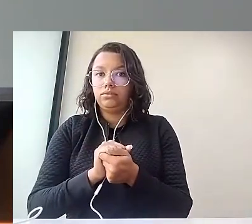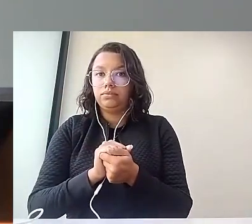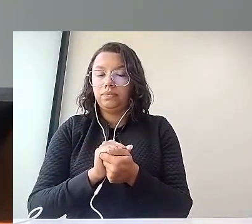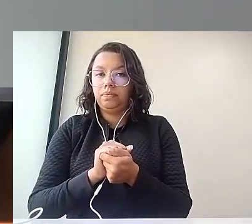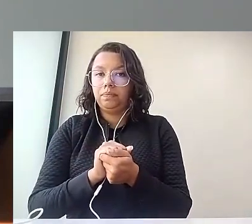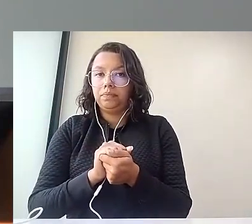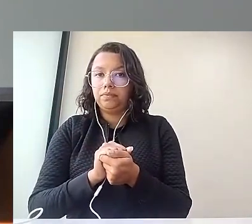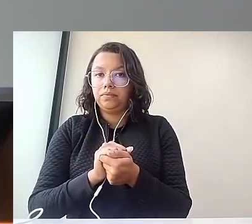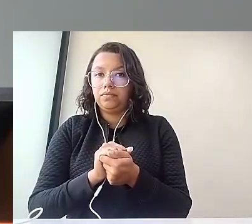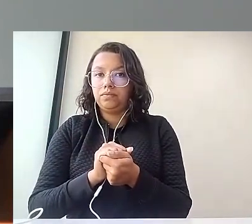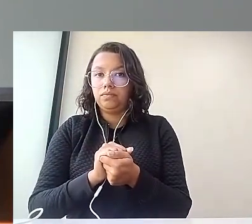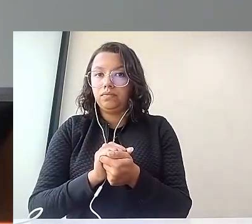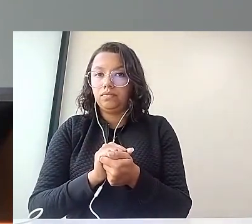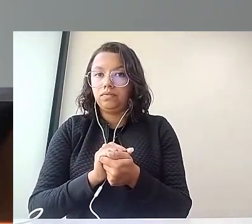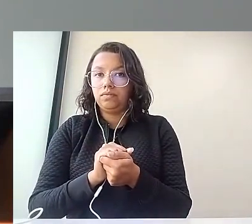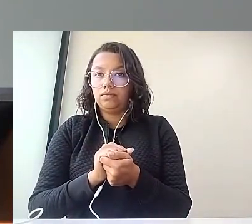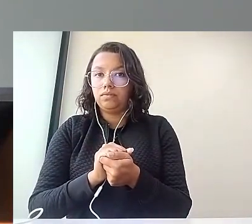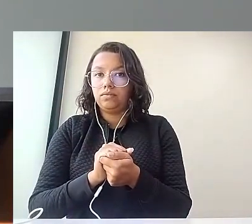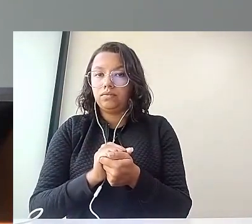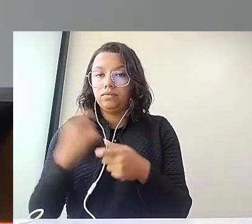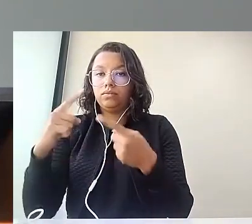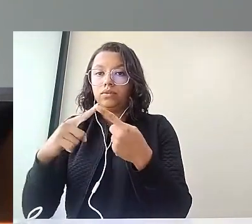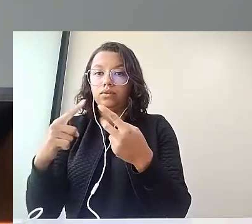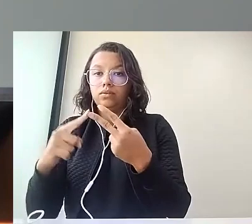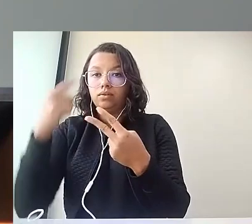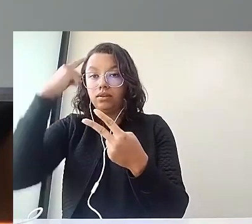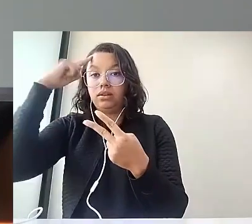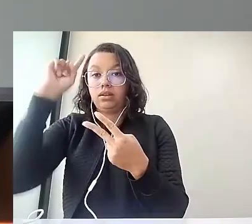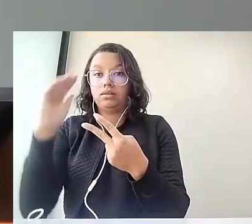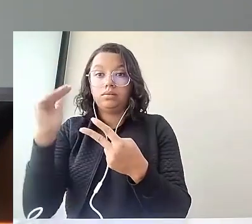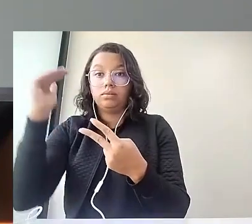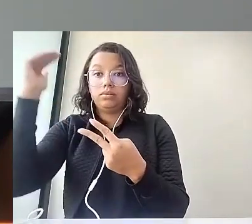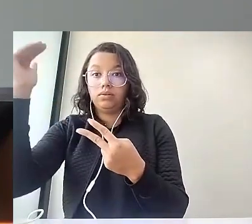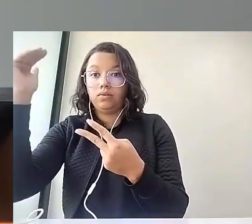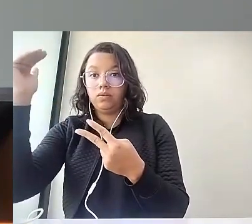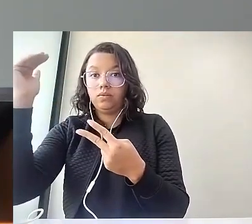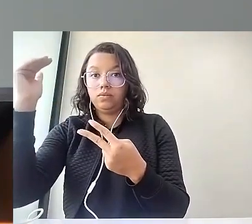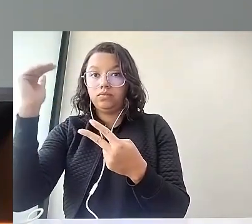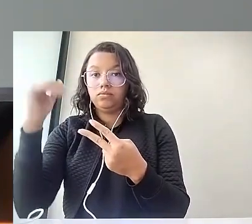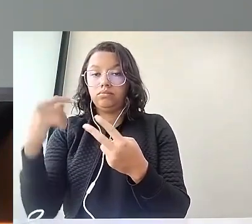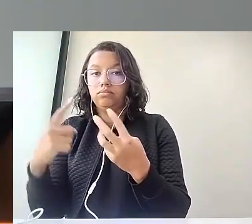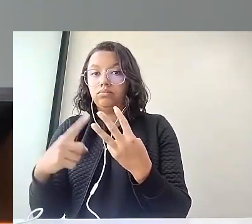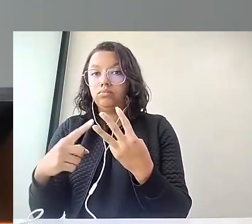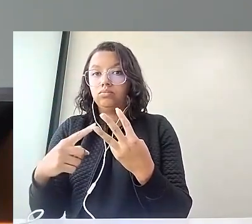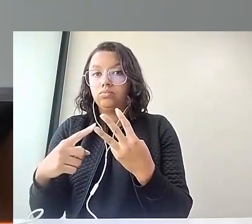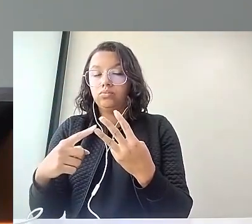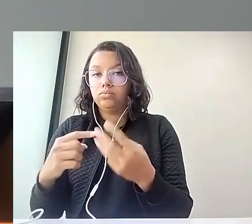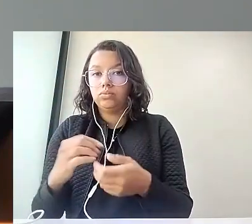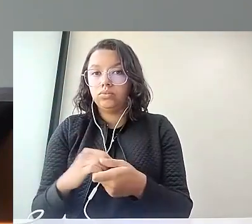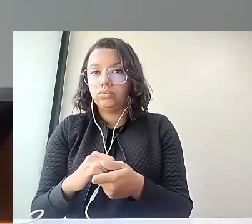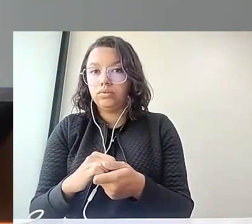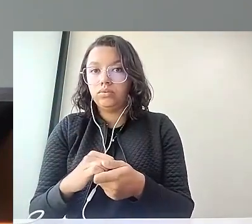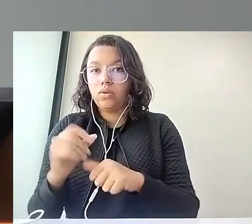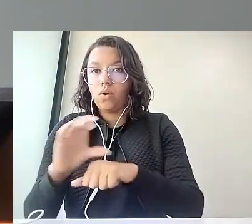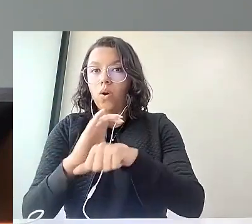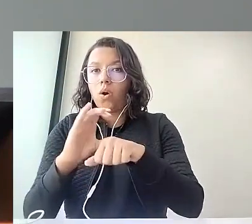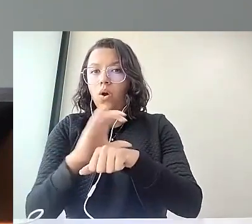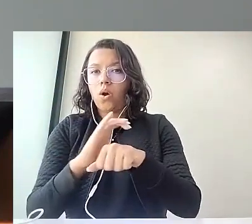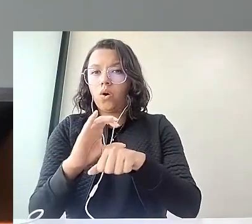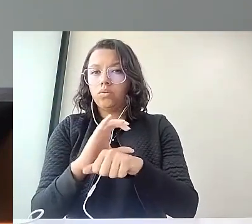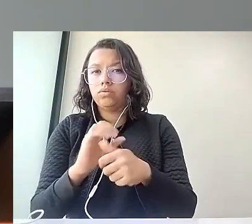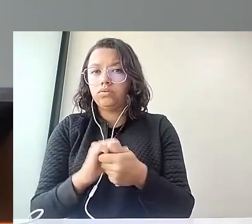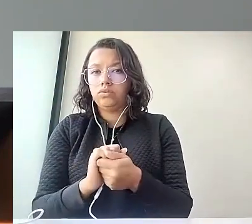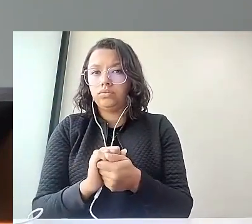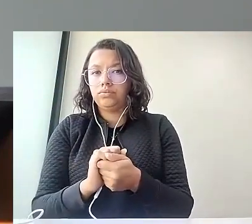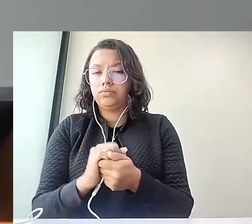se basa en dos ideas mayores. Mi tercero punto es un constitucionalismo